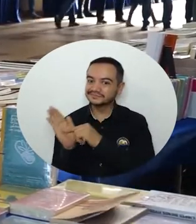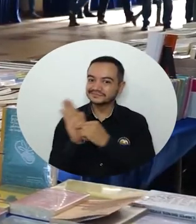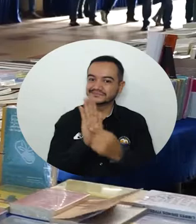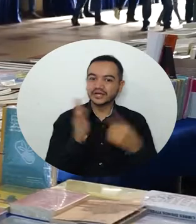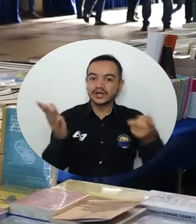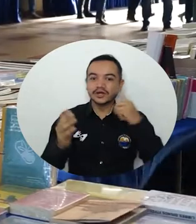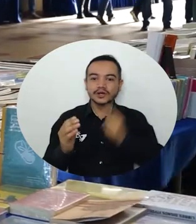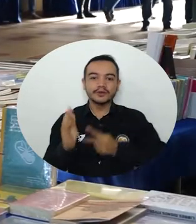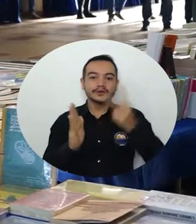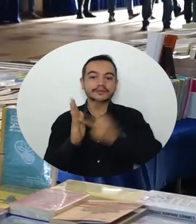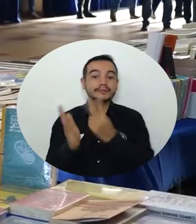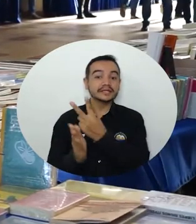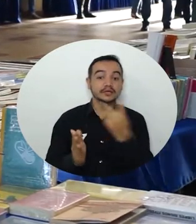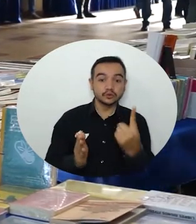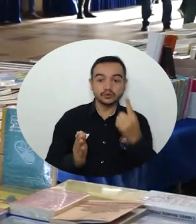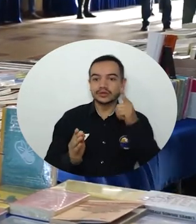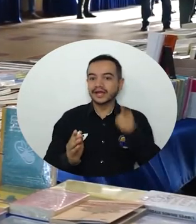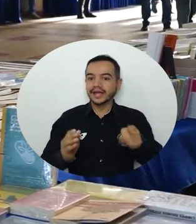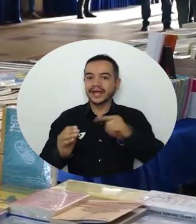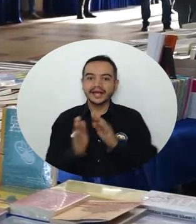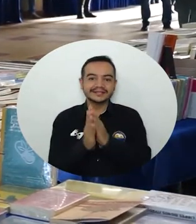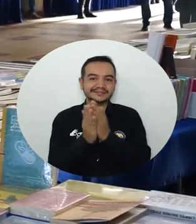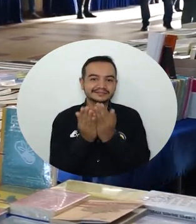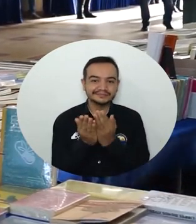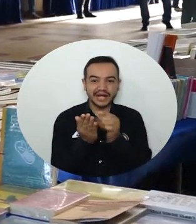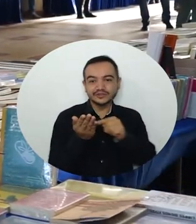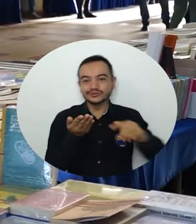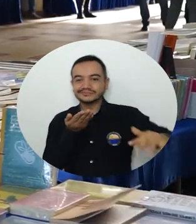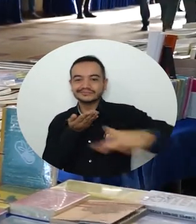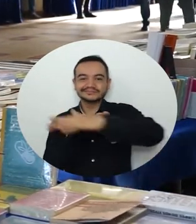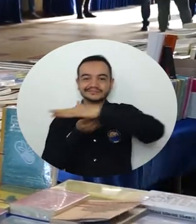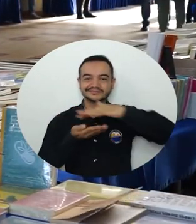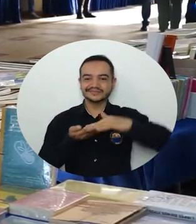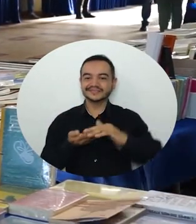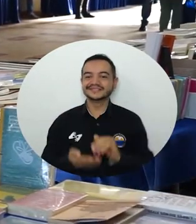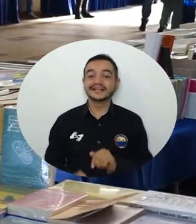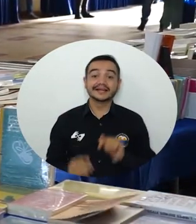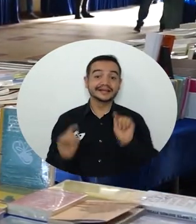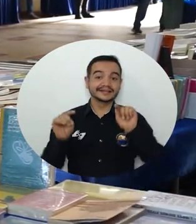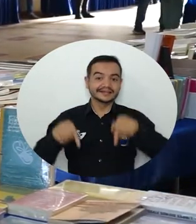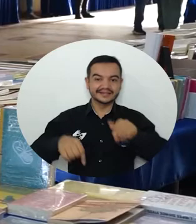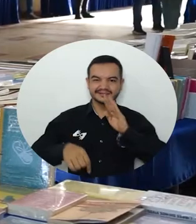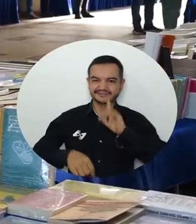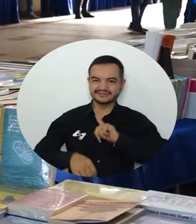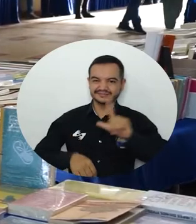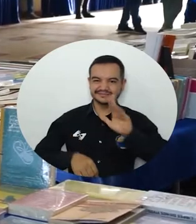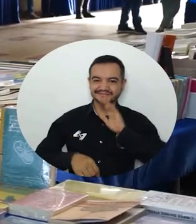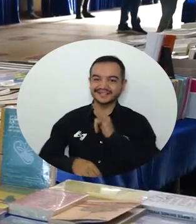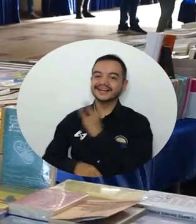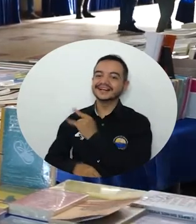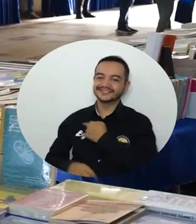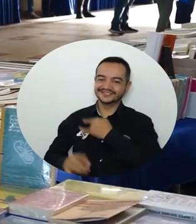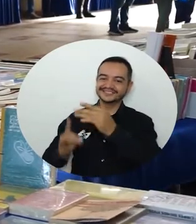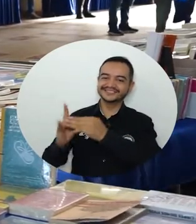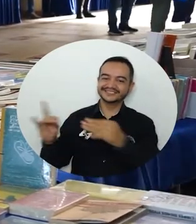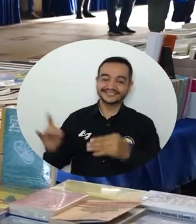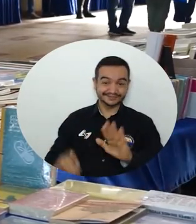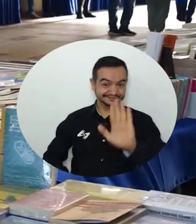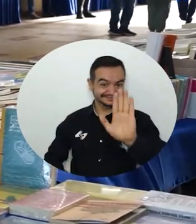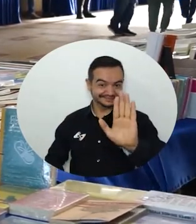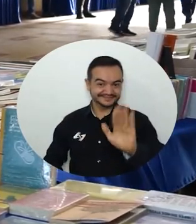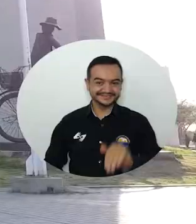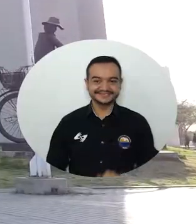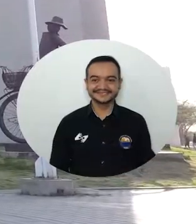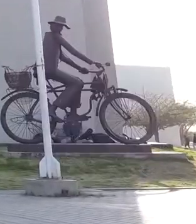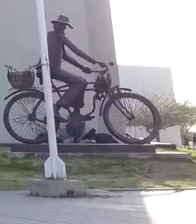versión 2021 de la Feria Internacional del Libro, las Artes y la Cultura de Santa Marta FILSMAR, liderada por nuestra alma mater. Ya